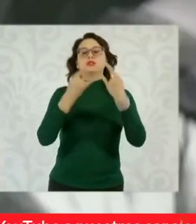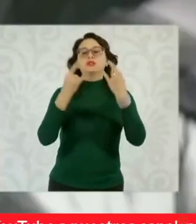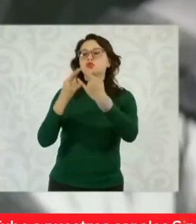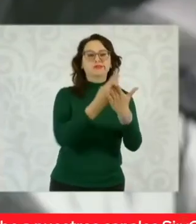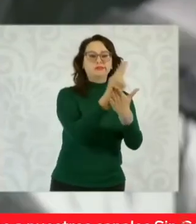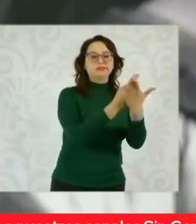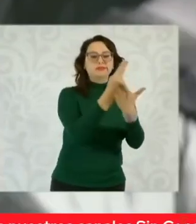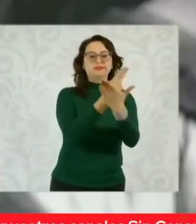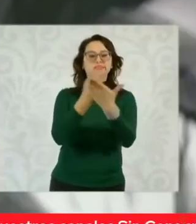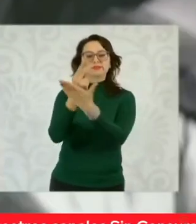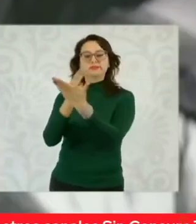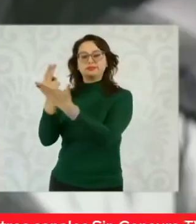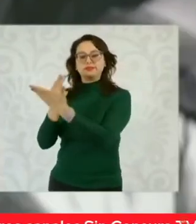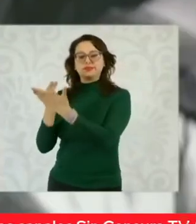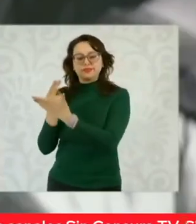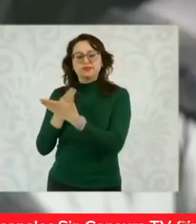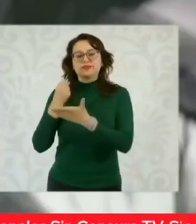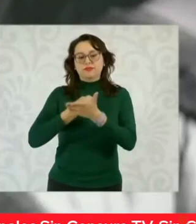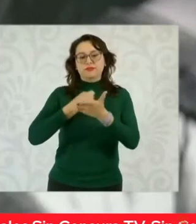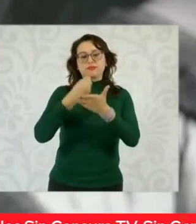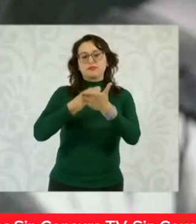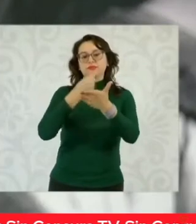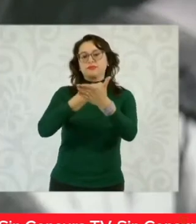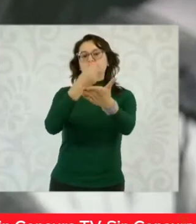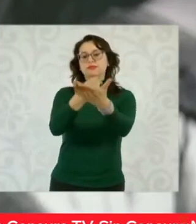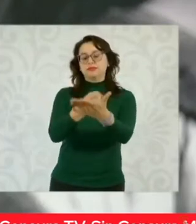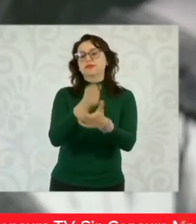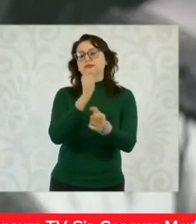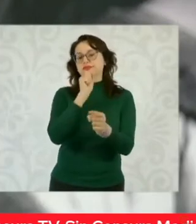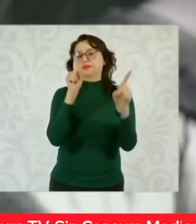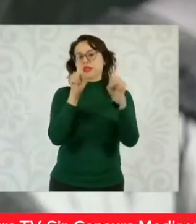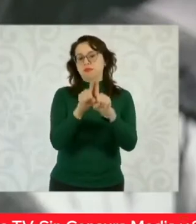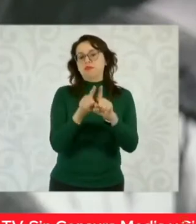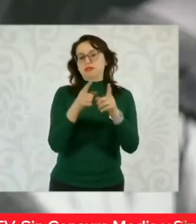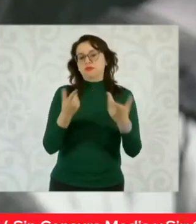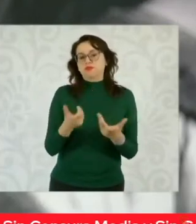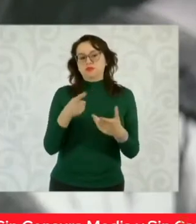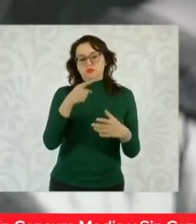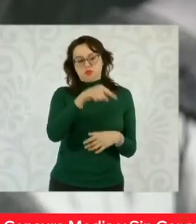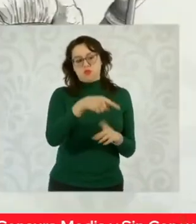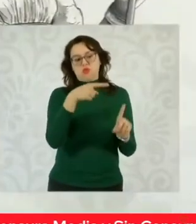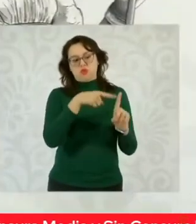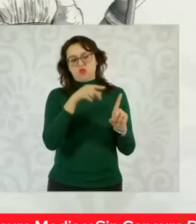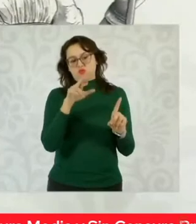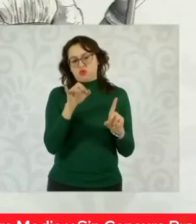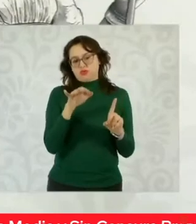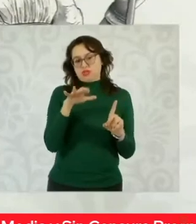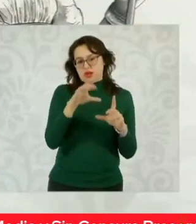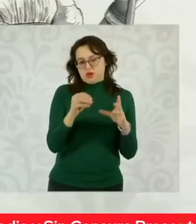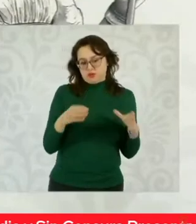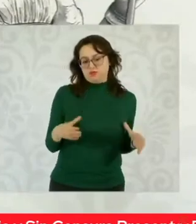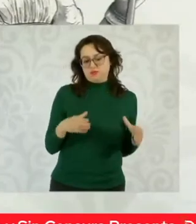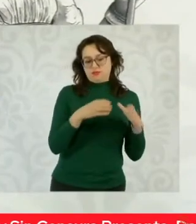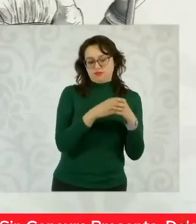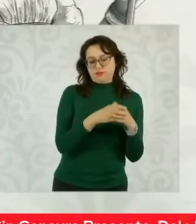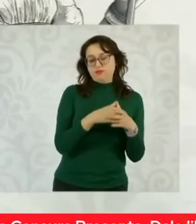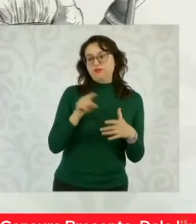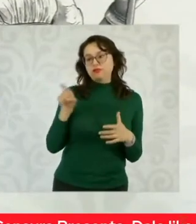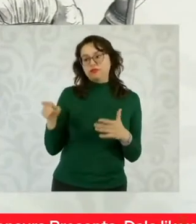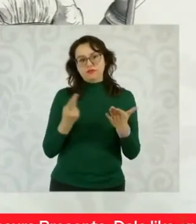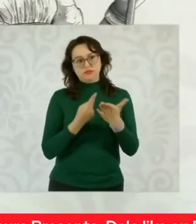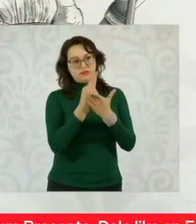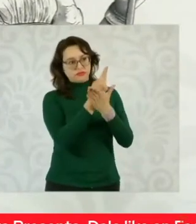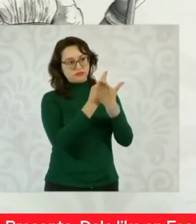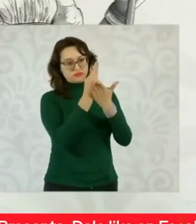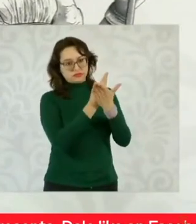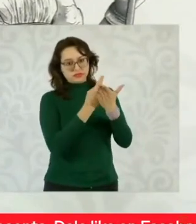movimientos políticos y sociales, incluido el Frente contra la Represión que creó doña Rosario Ibarra. Los dibujos de Rini